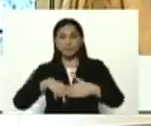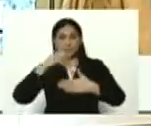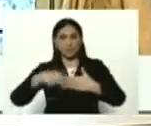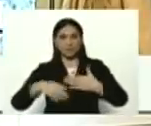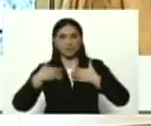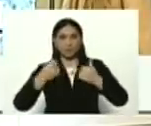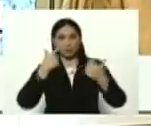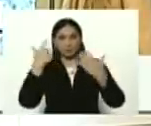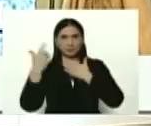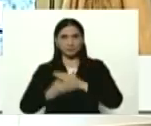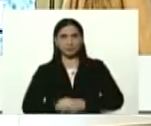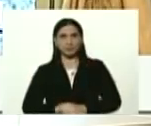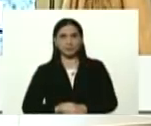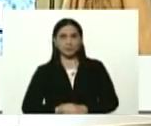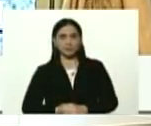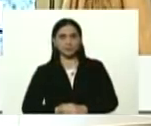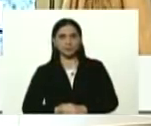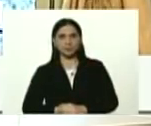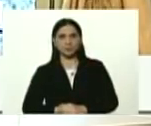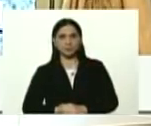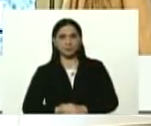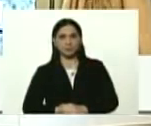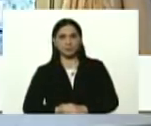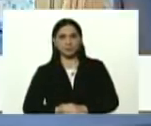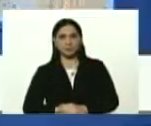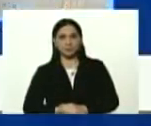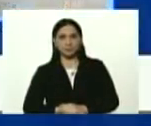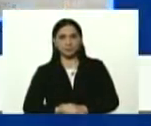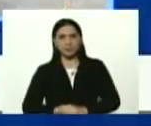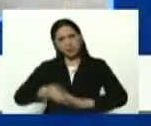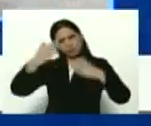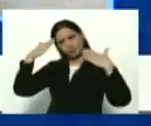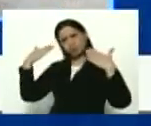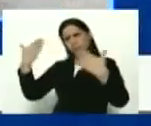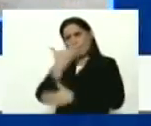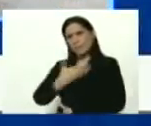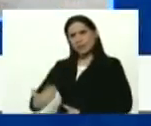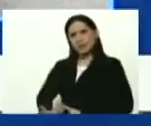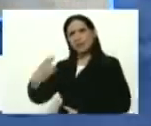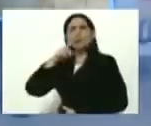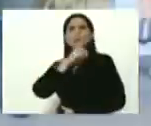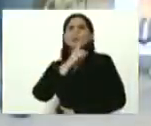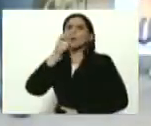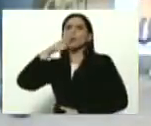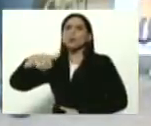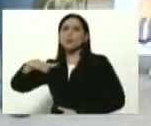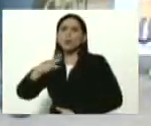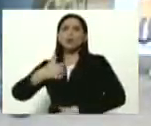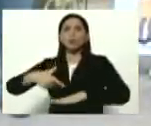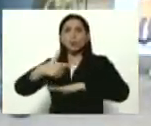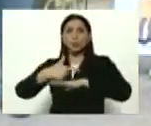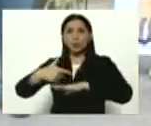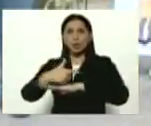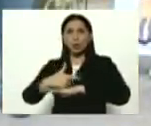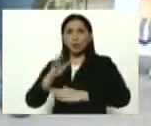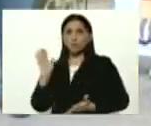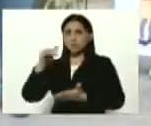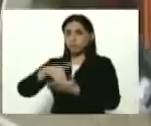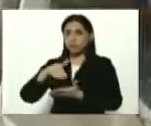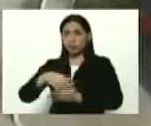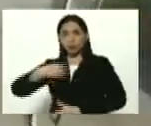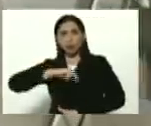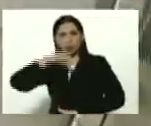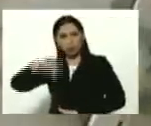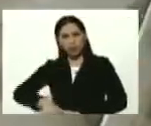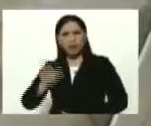salud originario. Adelante. Saludarle, presidente, en nombre de nuestro gobernador Marco Torres. Estamos acá